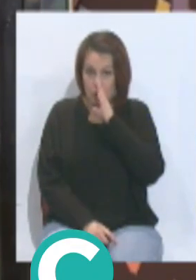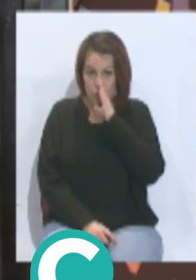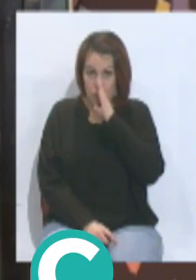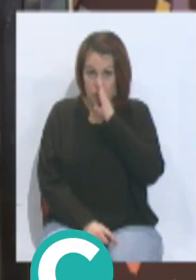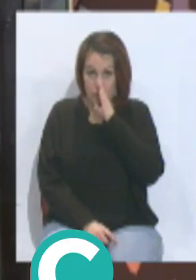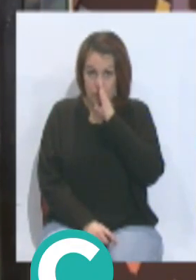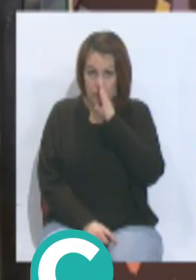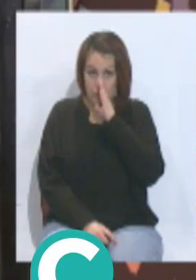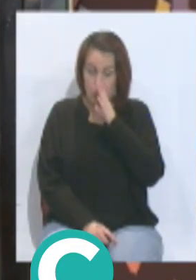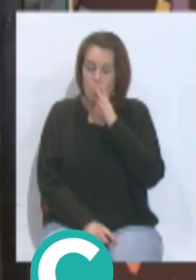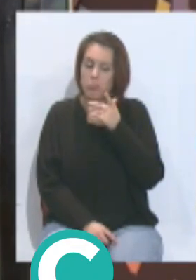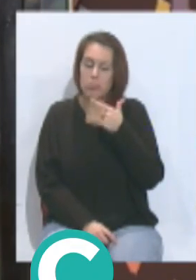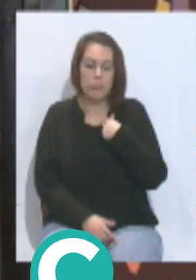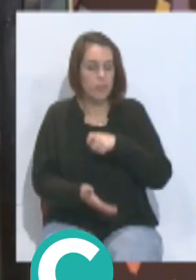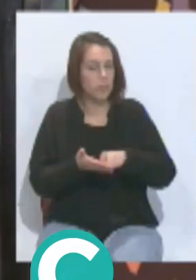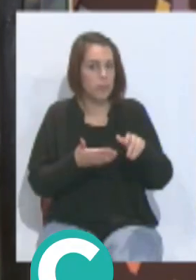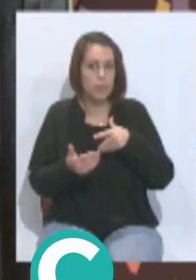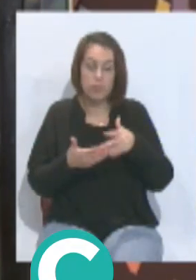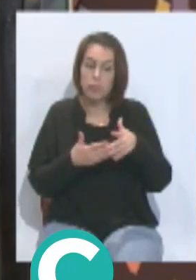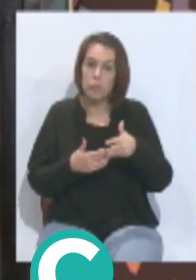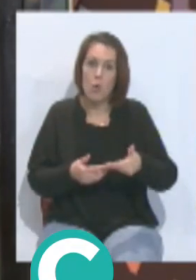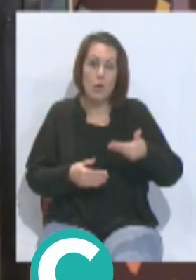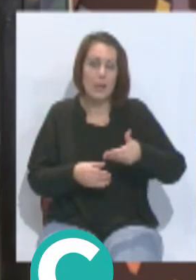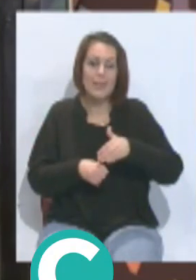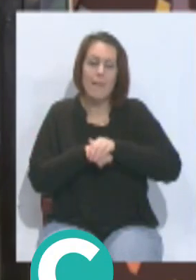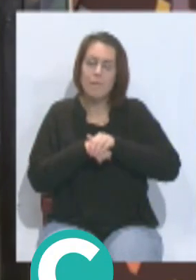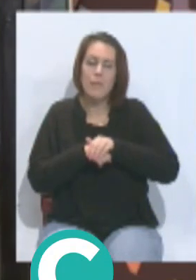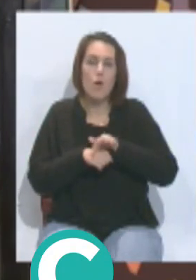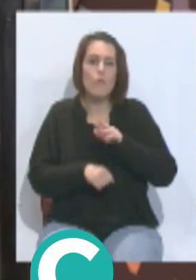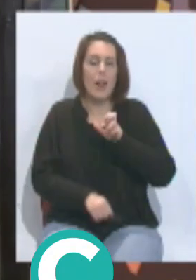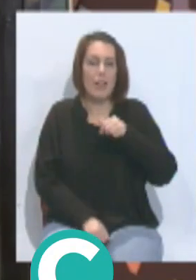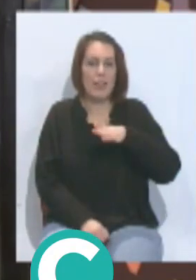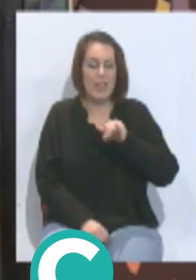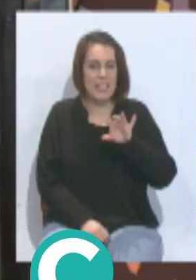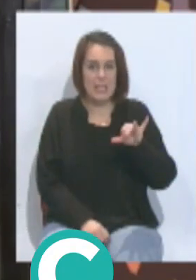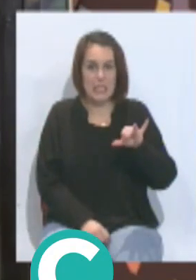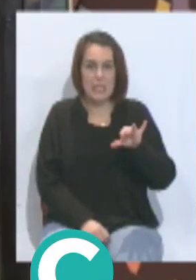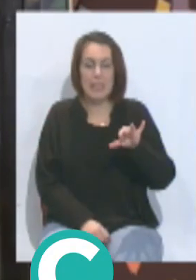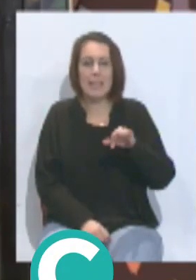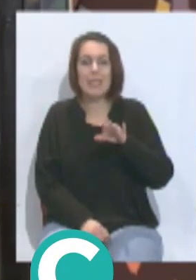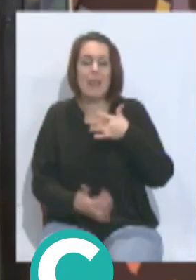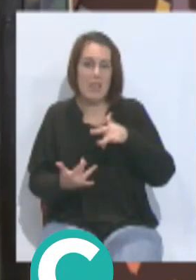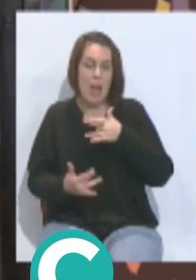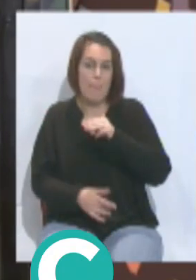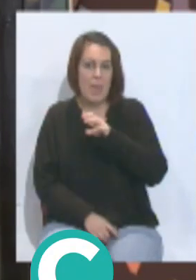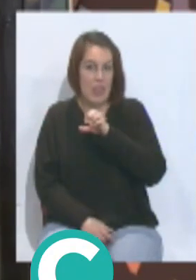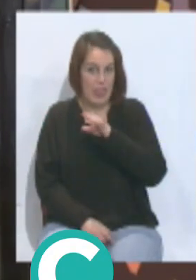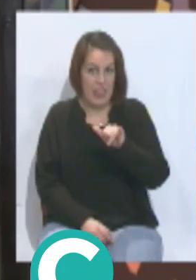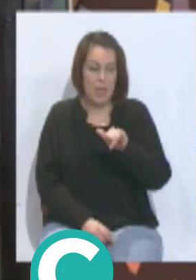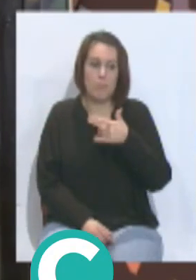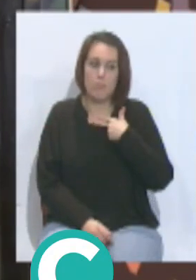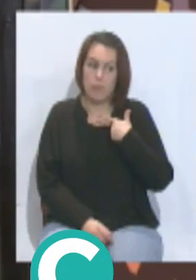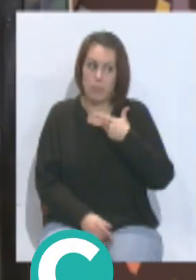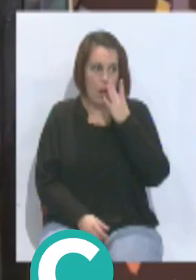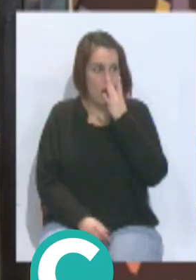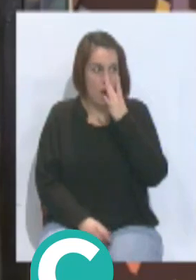febrero con un gran autor, también amigo, con Francis Sevilla Pesi, además un gran entendido del carnaval